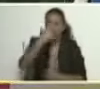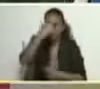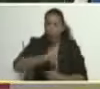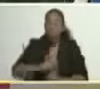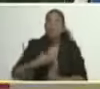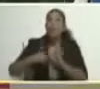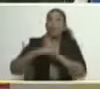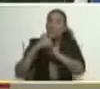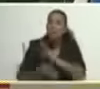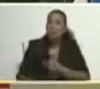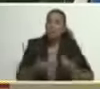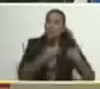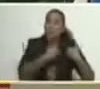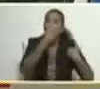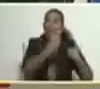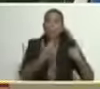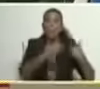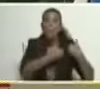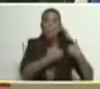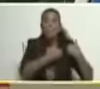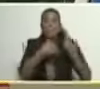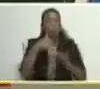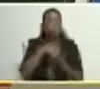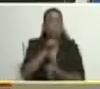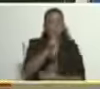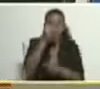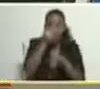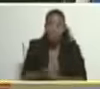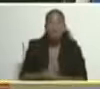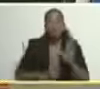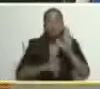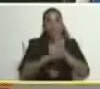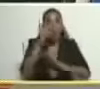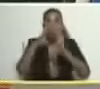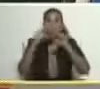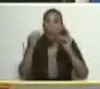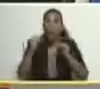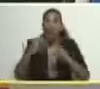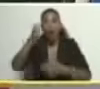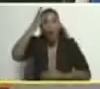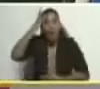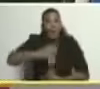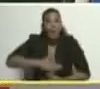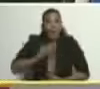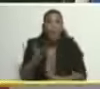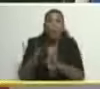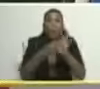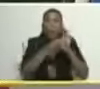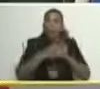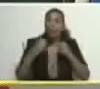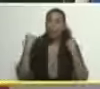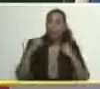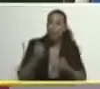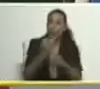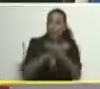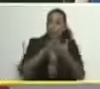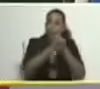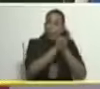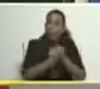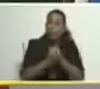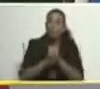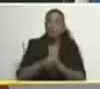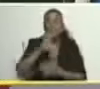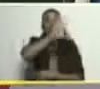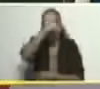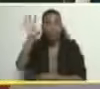en la obligación y el compromiso inquebrantable de desarrollar todas las capacidades de unidad y fraternidad entre los pueblos y